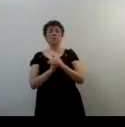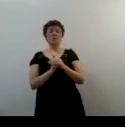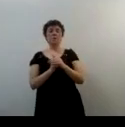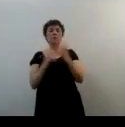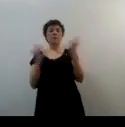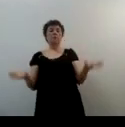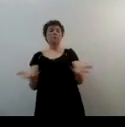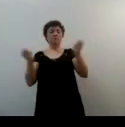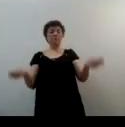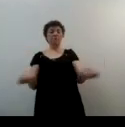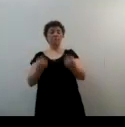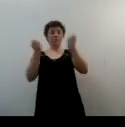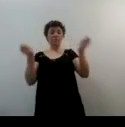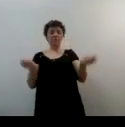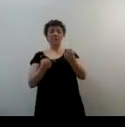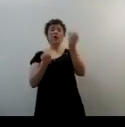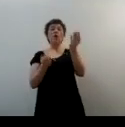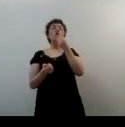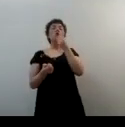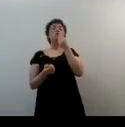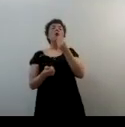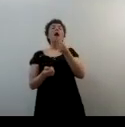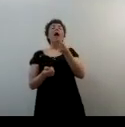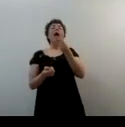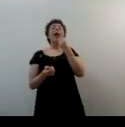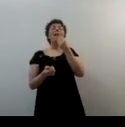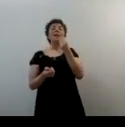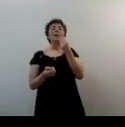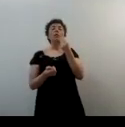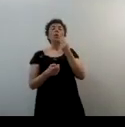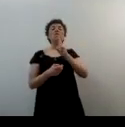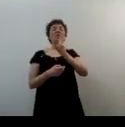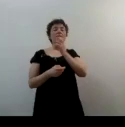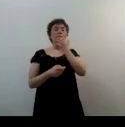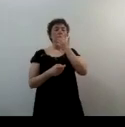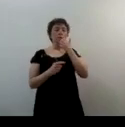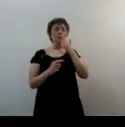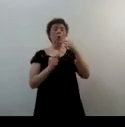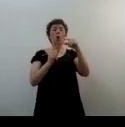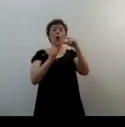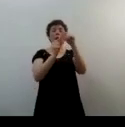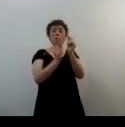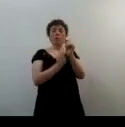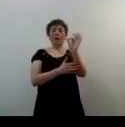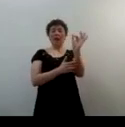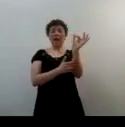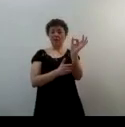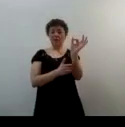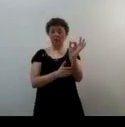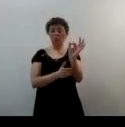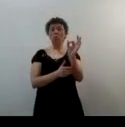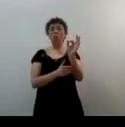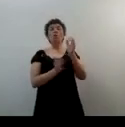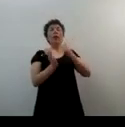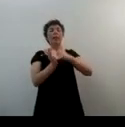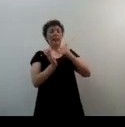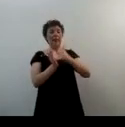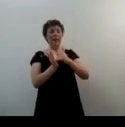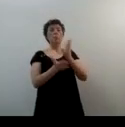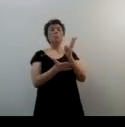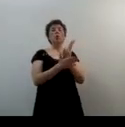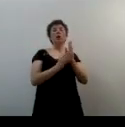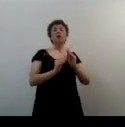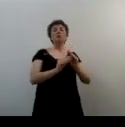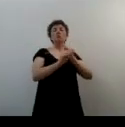consumo de alimentos de origen vegetal, de proteína vegetal, como es la legumbre, que como hemos visto antes no viene muy bien para otros casos, y reducir el consumo